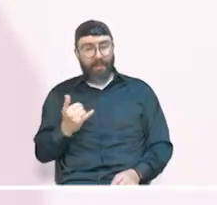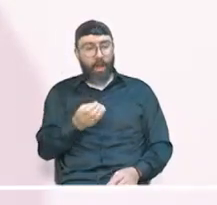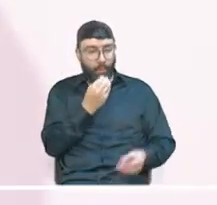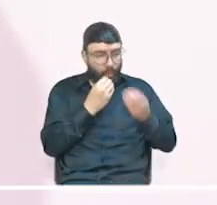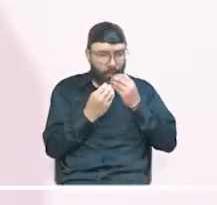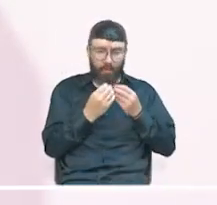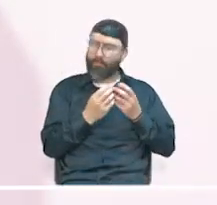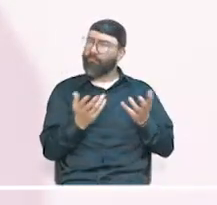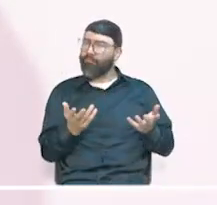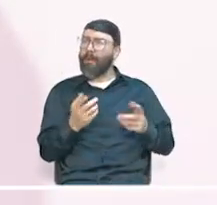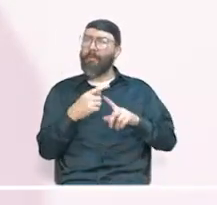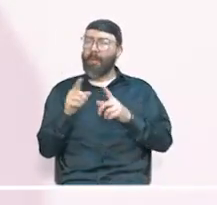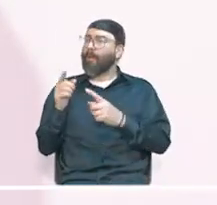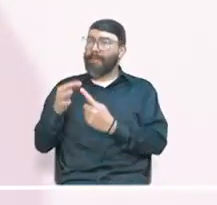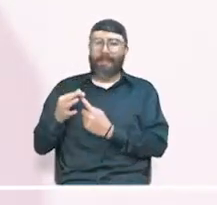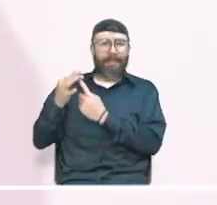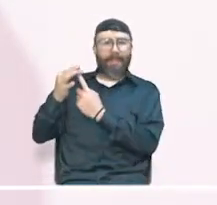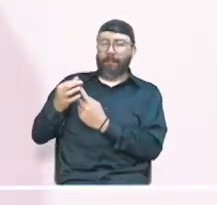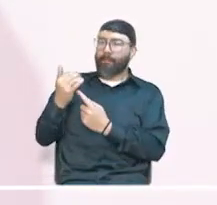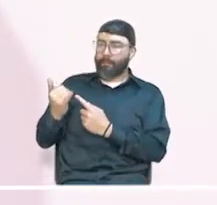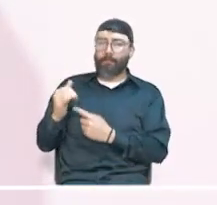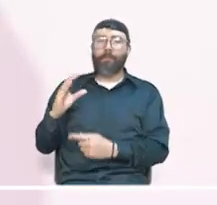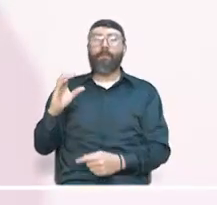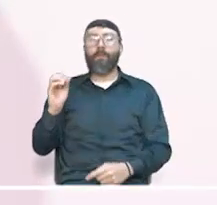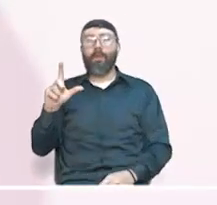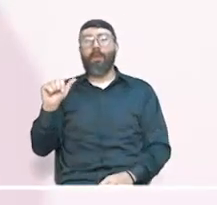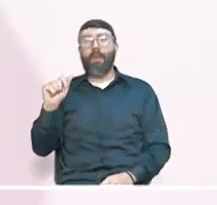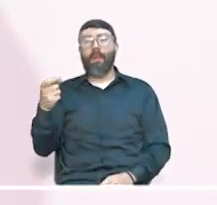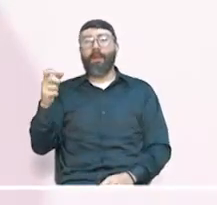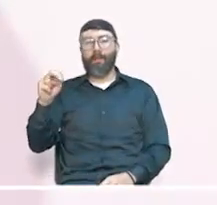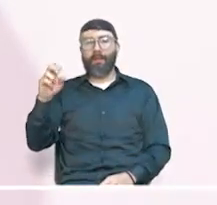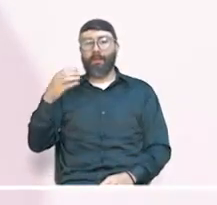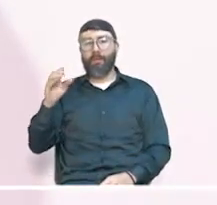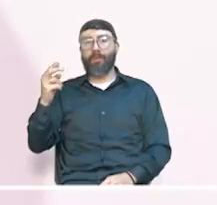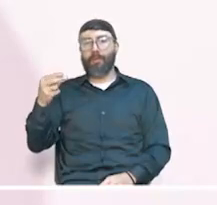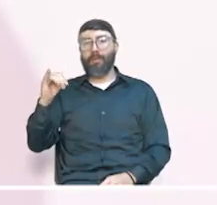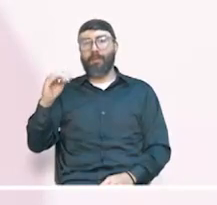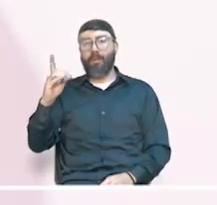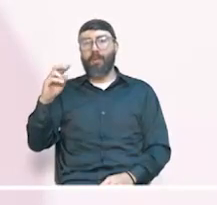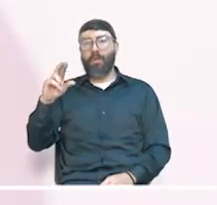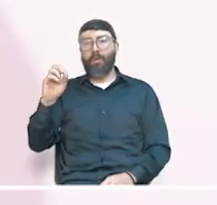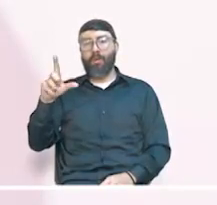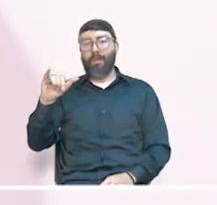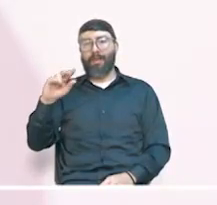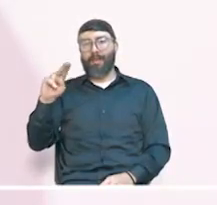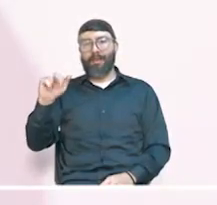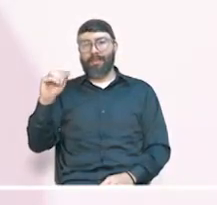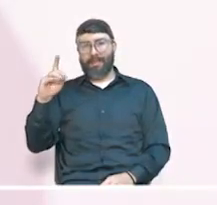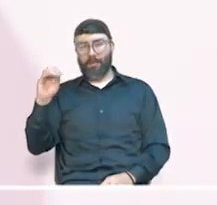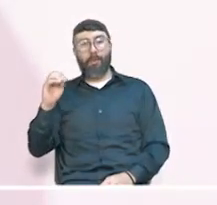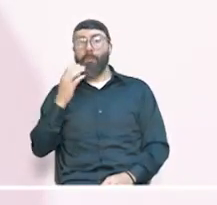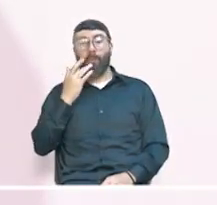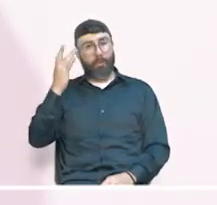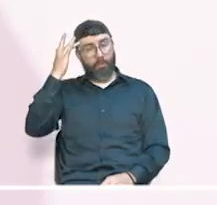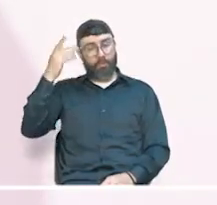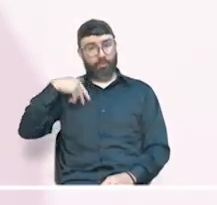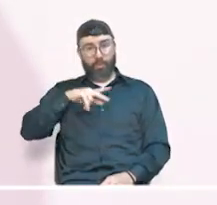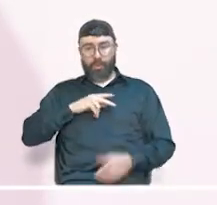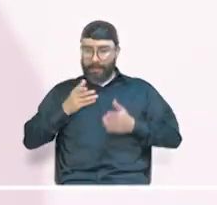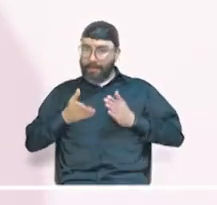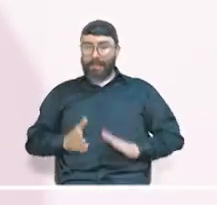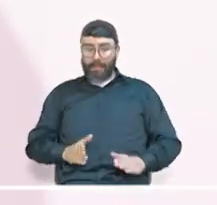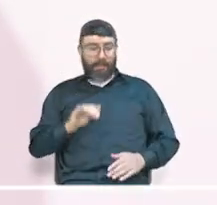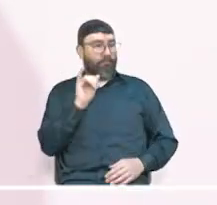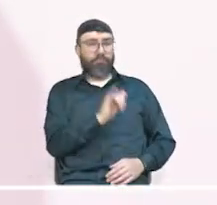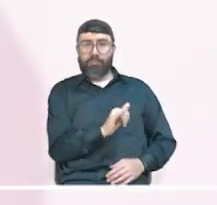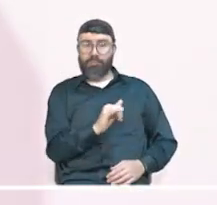preparados especiales de colágeno hidrolizado, pero el doctor lo dijo y es muy claro, nosotros nacemos con una cantidad de colágeno y lo ideal es mantenerla lo